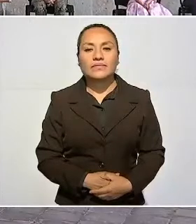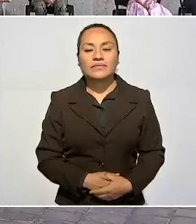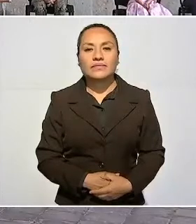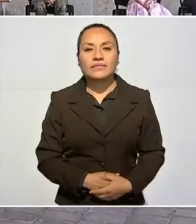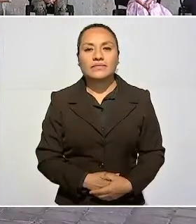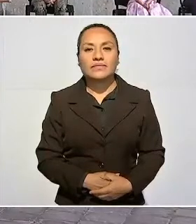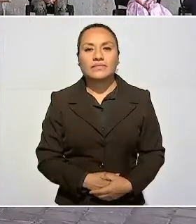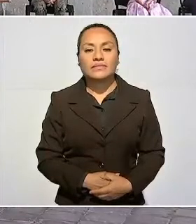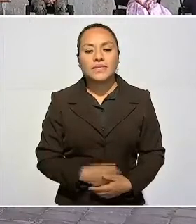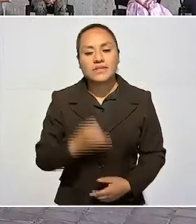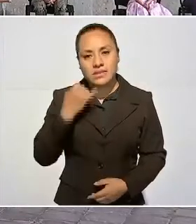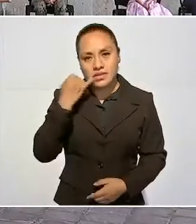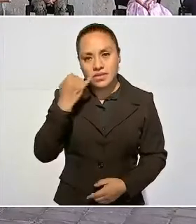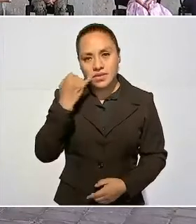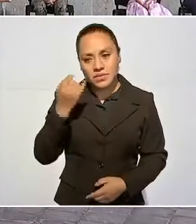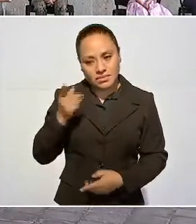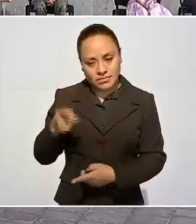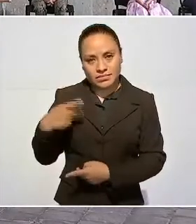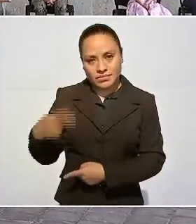Maguepe Mguktehkech,